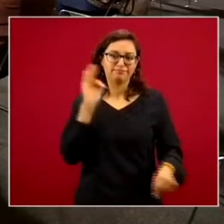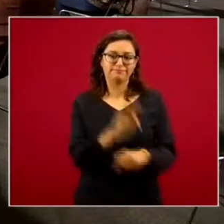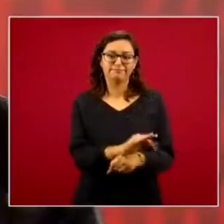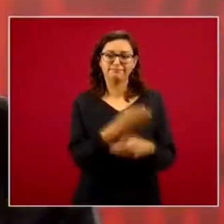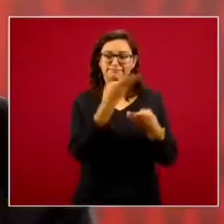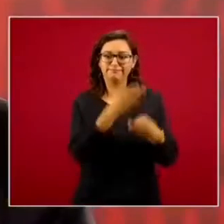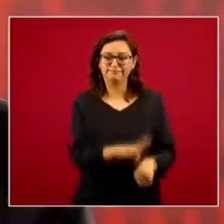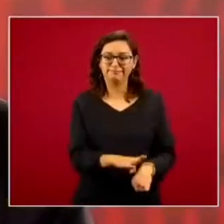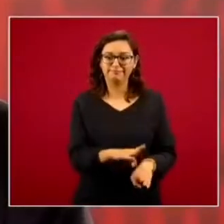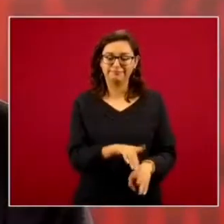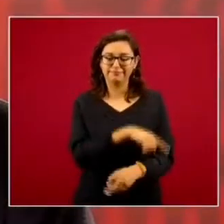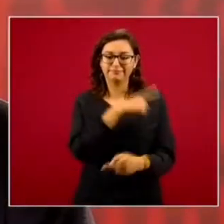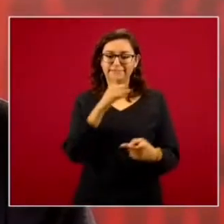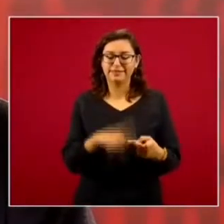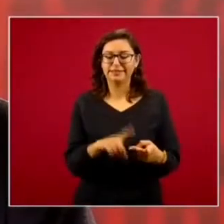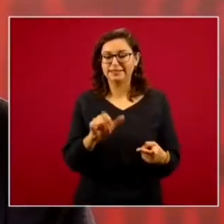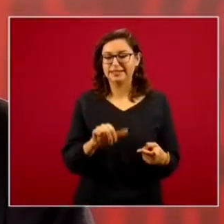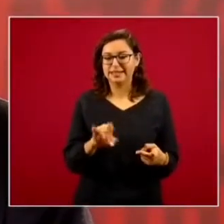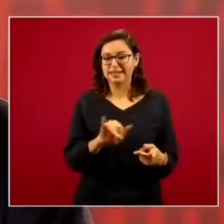Don Zedillo,